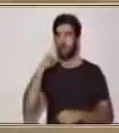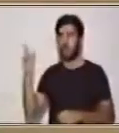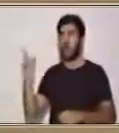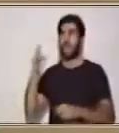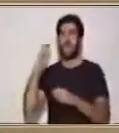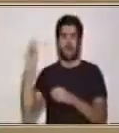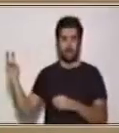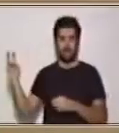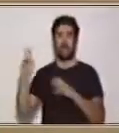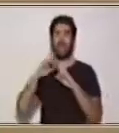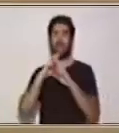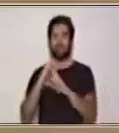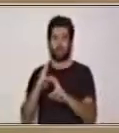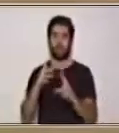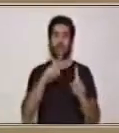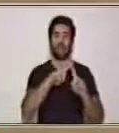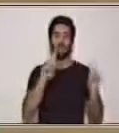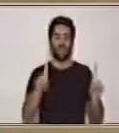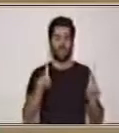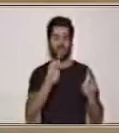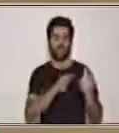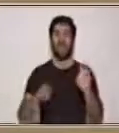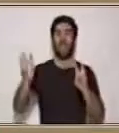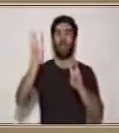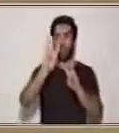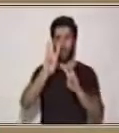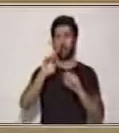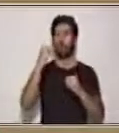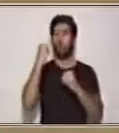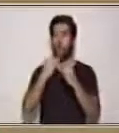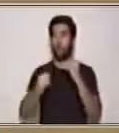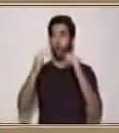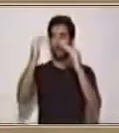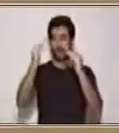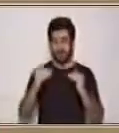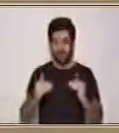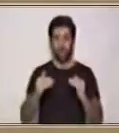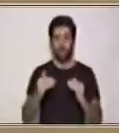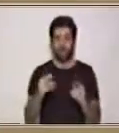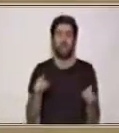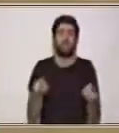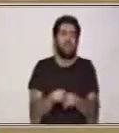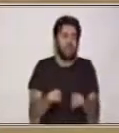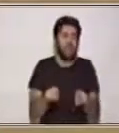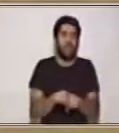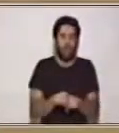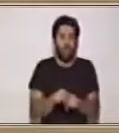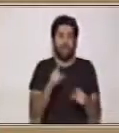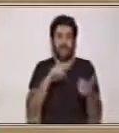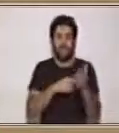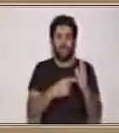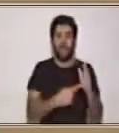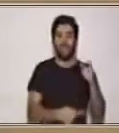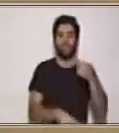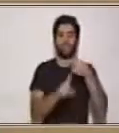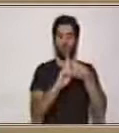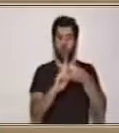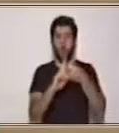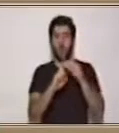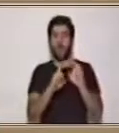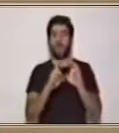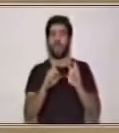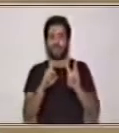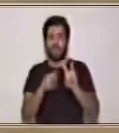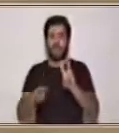así realizamos la diferencia de cubos. Y por último tenemos un caso muy similar a este, que es la suma de cubos. Que